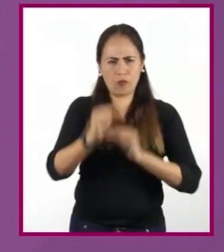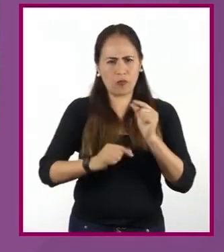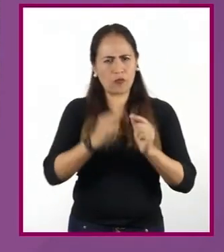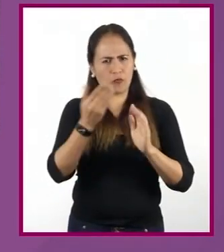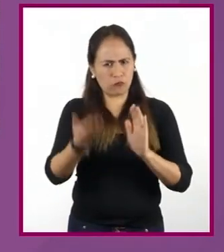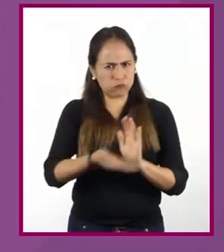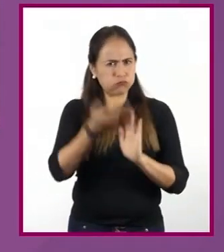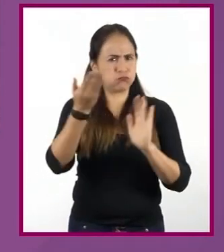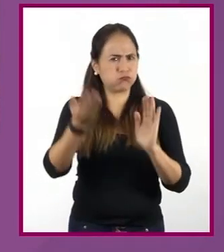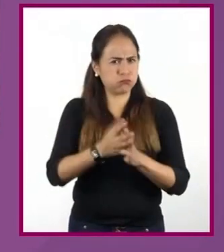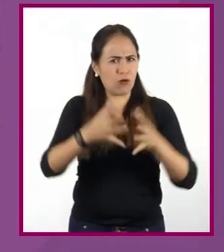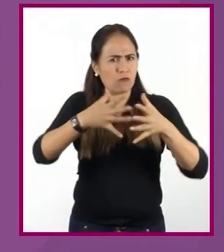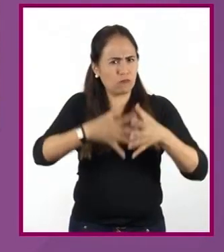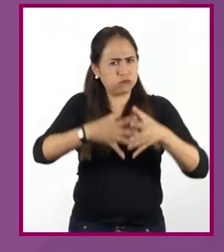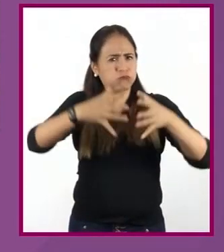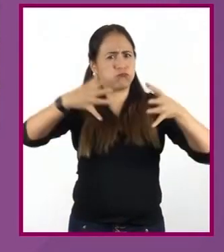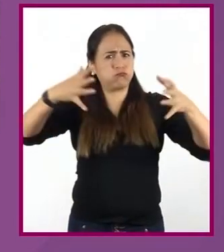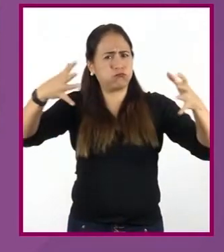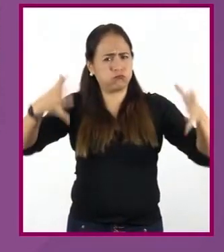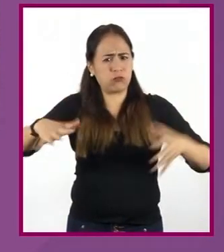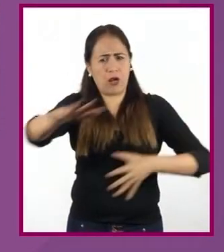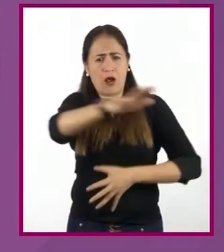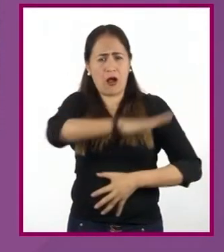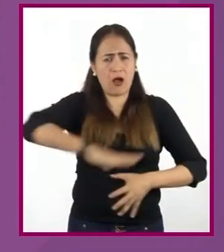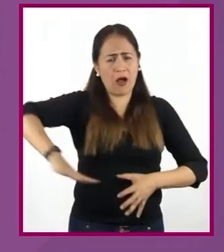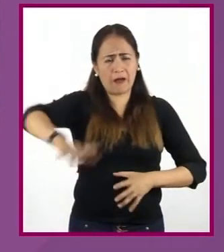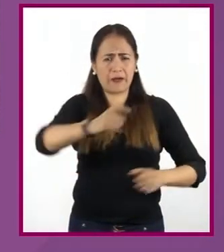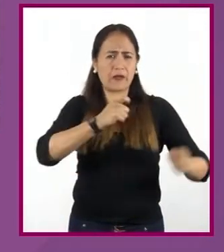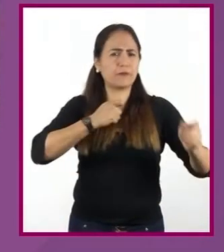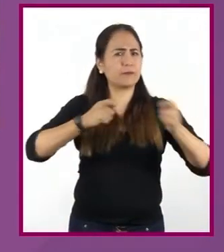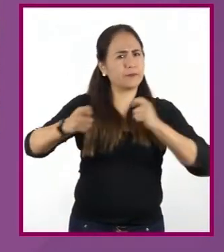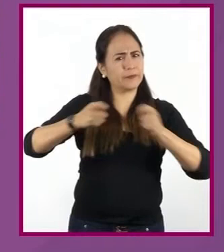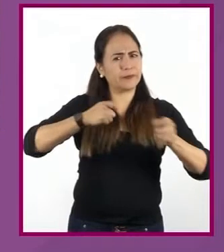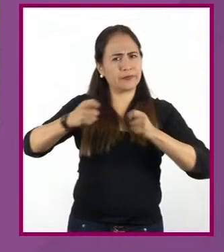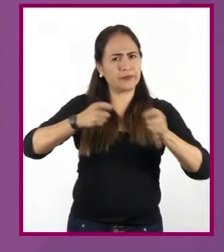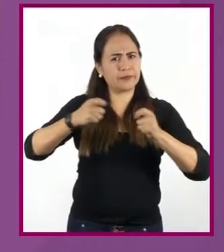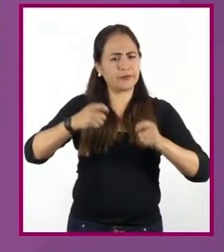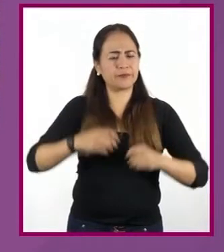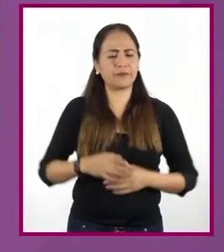un señorío que dominaba un amplio territorio.